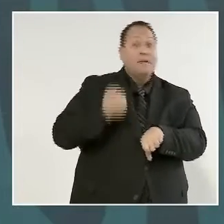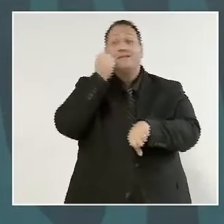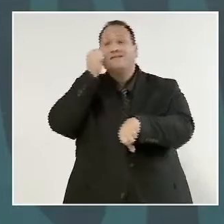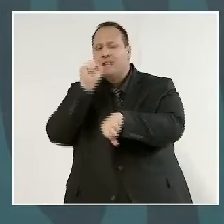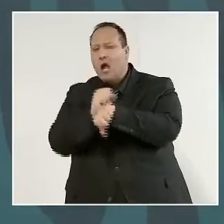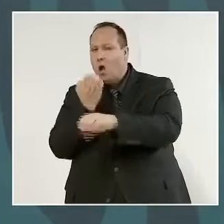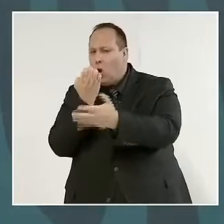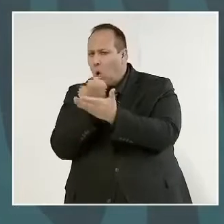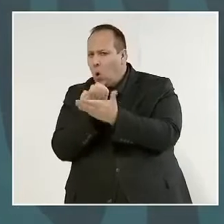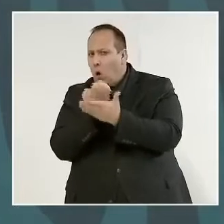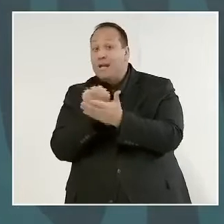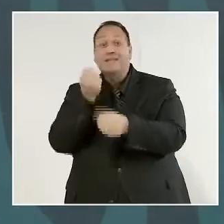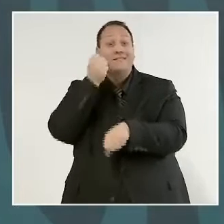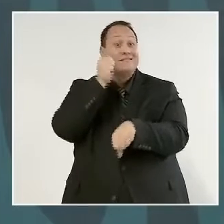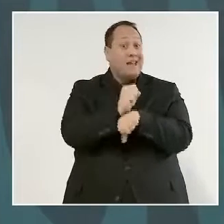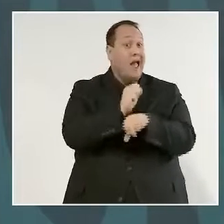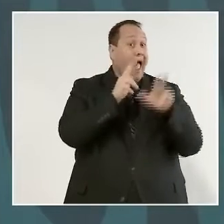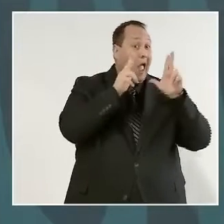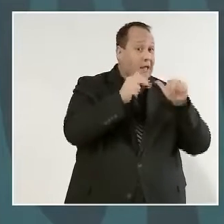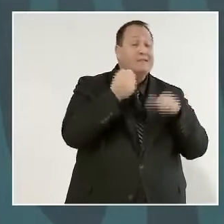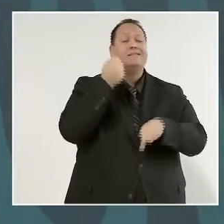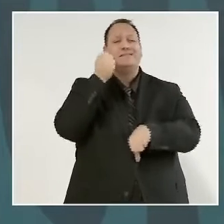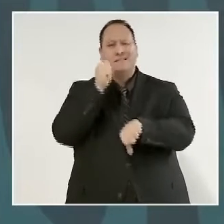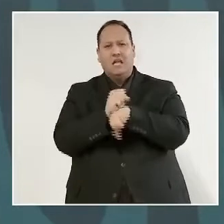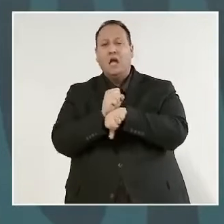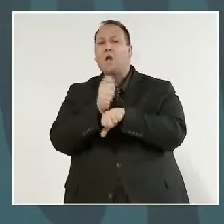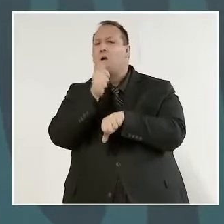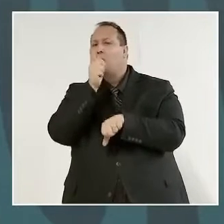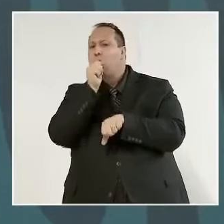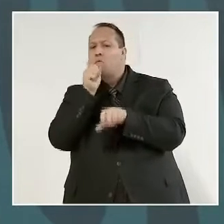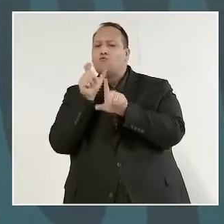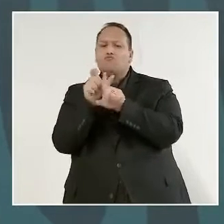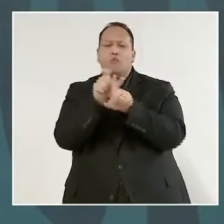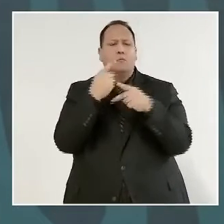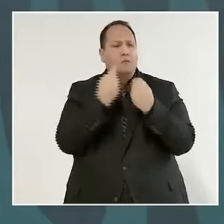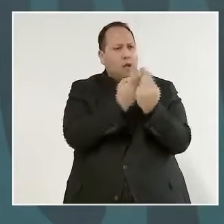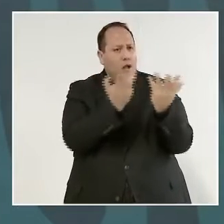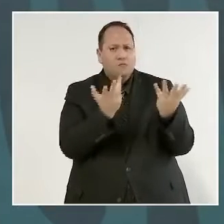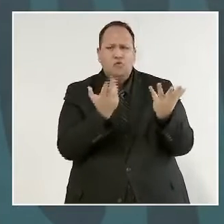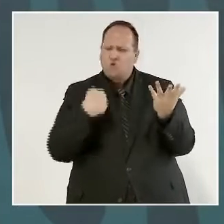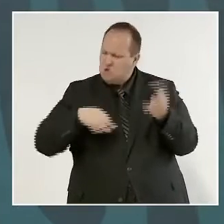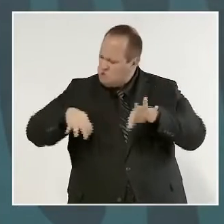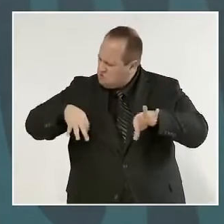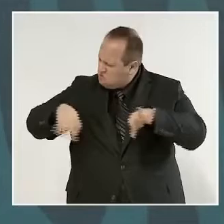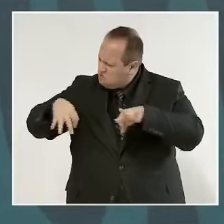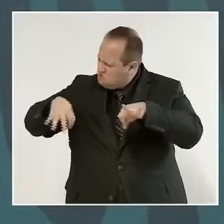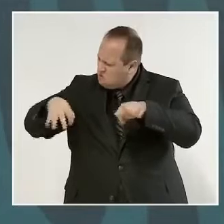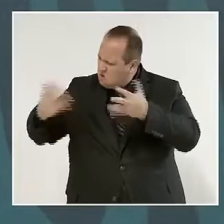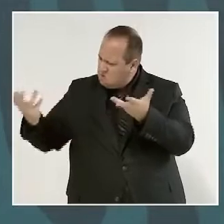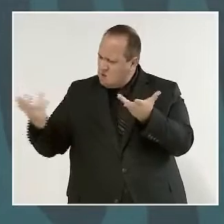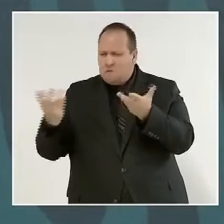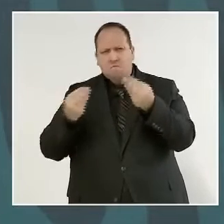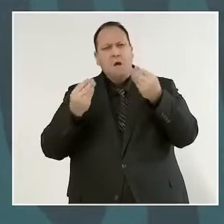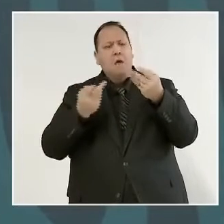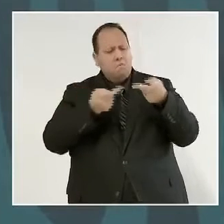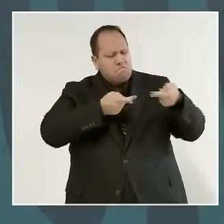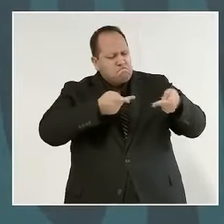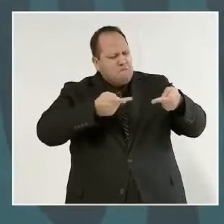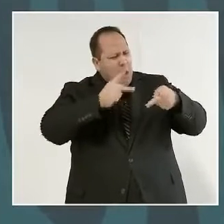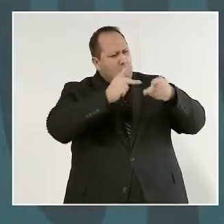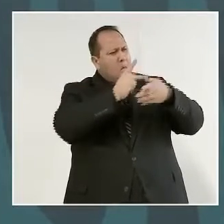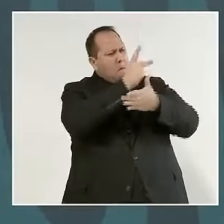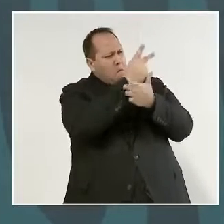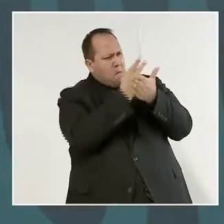Economía, de Hacienda y de Seguridad y Protección Ciudadana, trabajamos desde ya en un programa